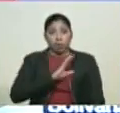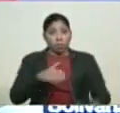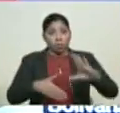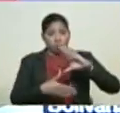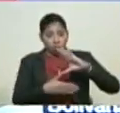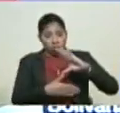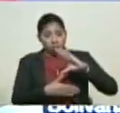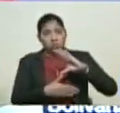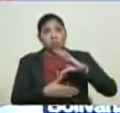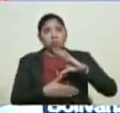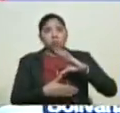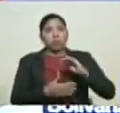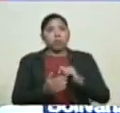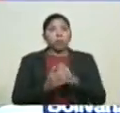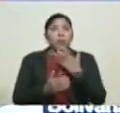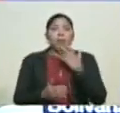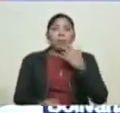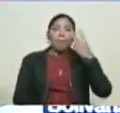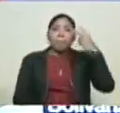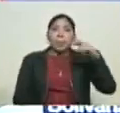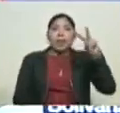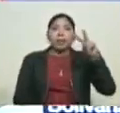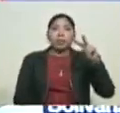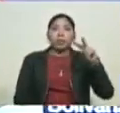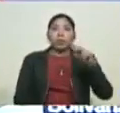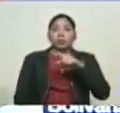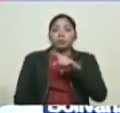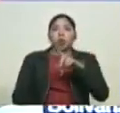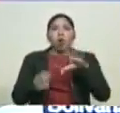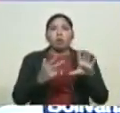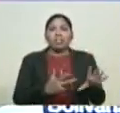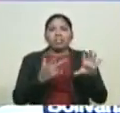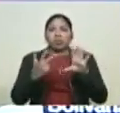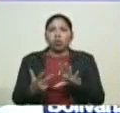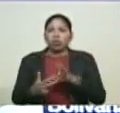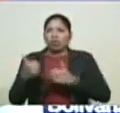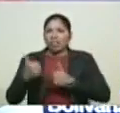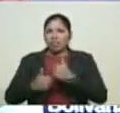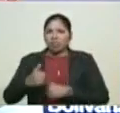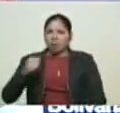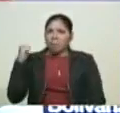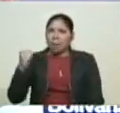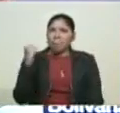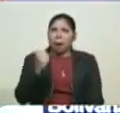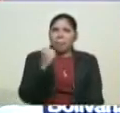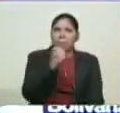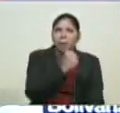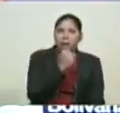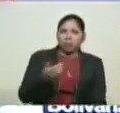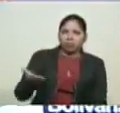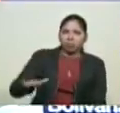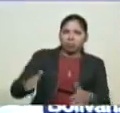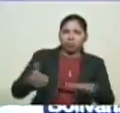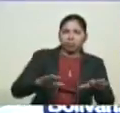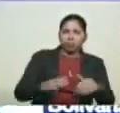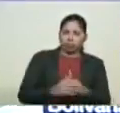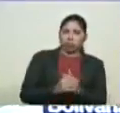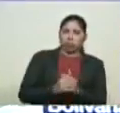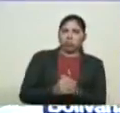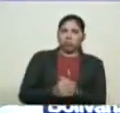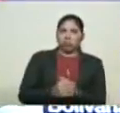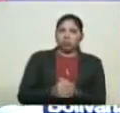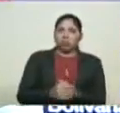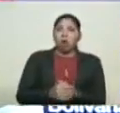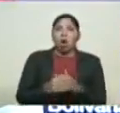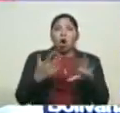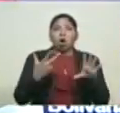donde México, por ejemplo, 88 candidatos asesinados, 80 candidatos que se retiraron porque estaban amenazados